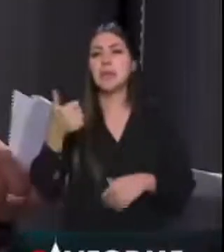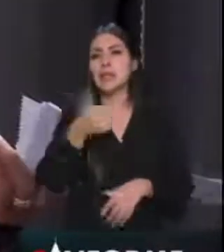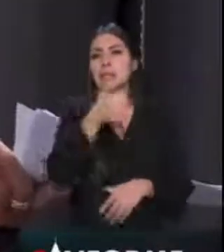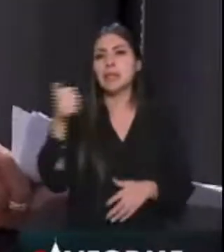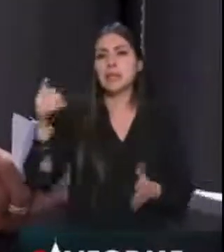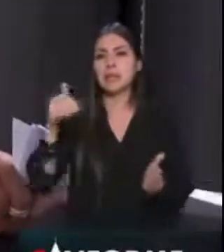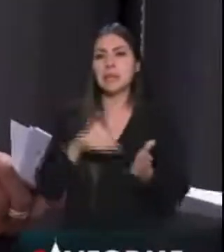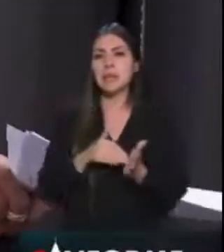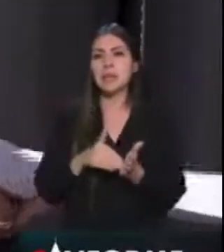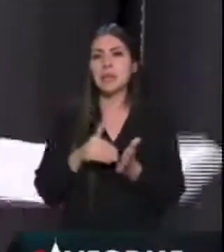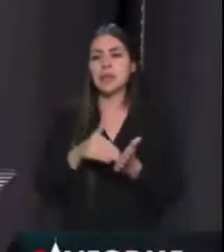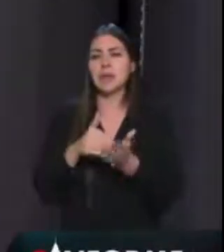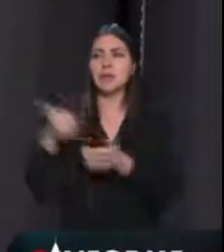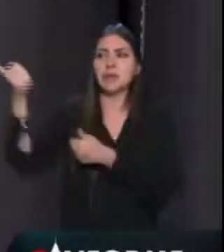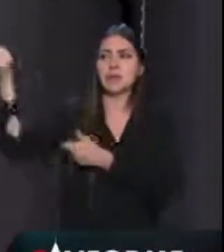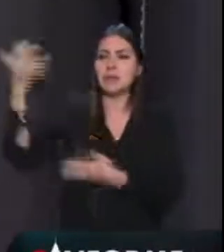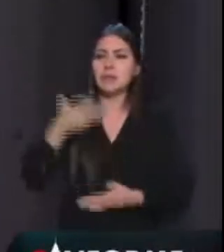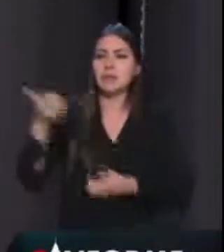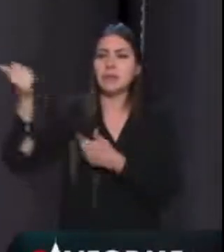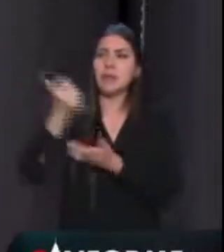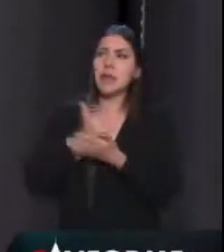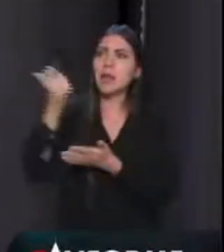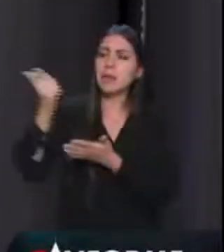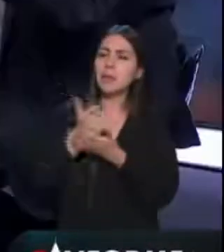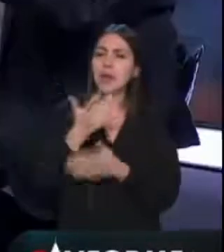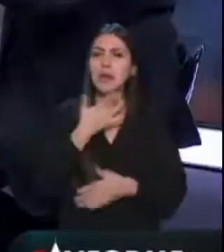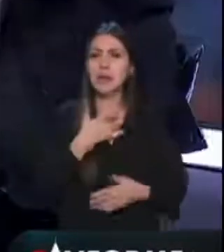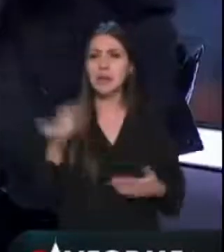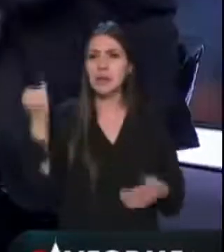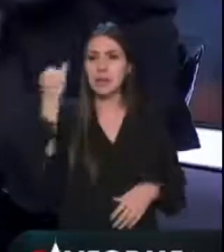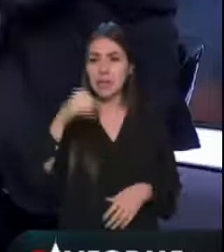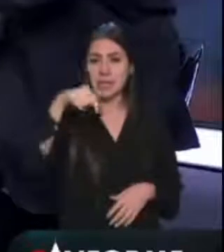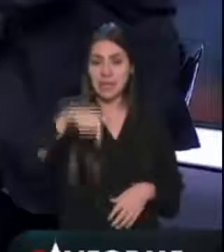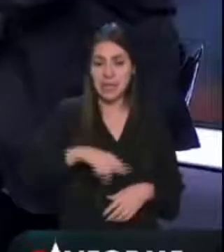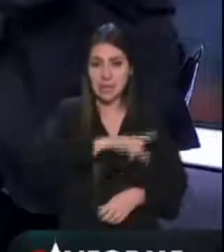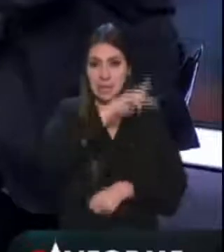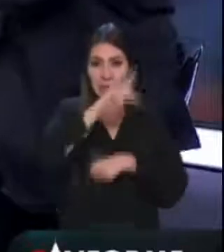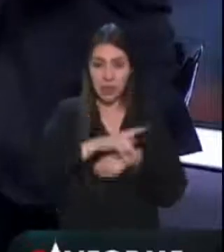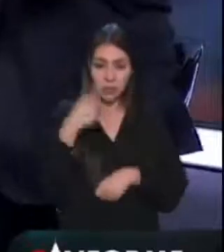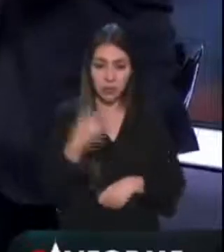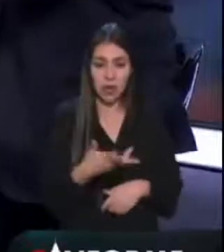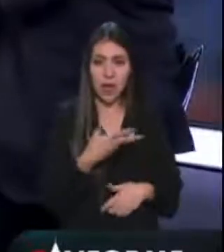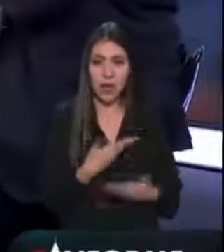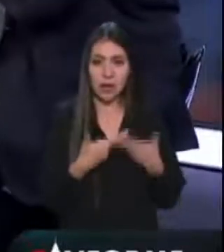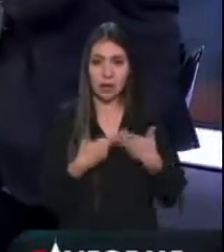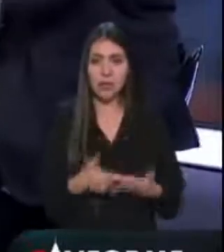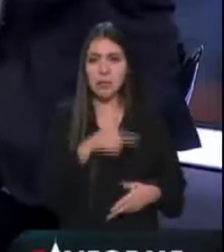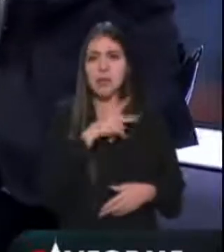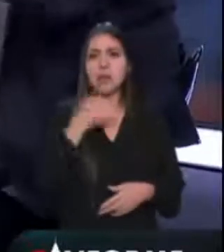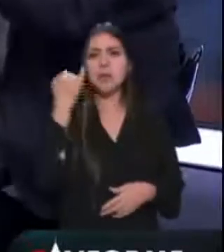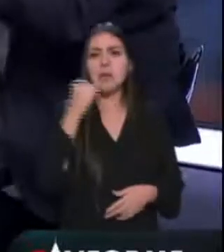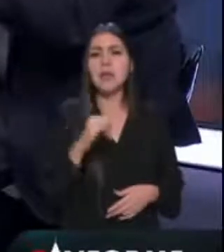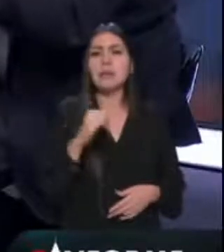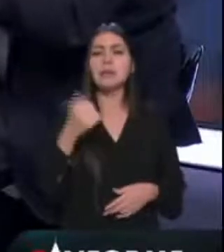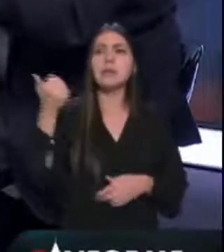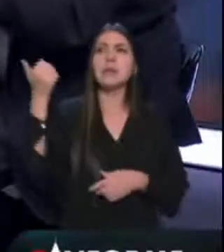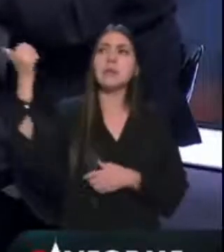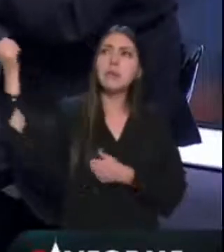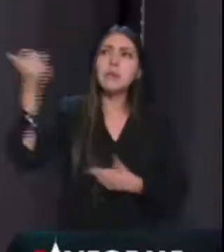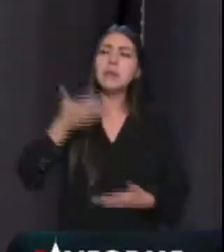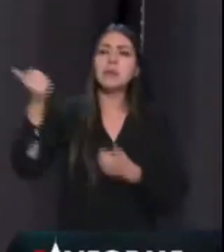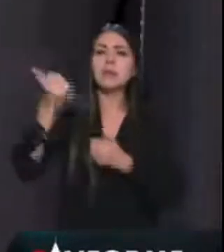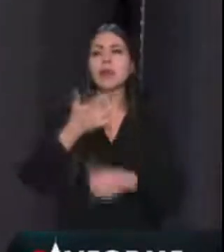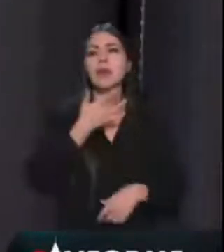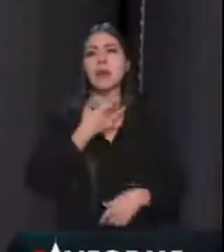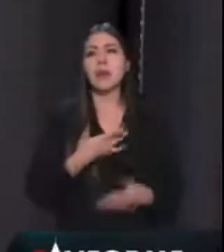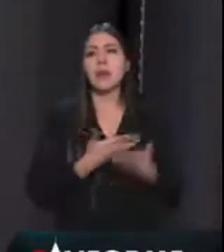de importación de gasolinas. Es absurdo que un país petrolero importe gasolinas. Ahora, se critica a México por construcción de una